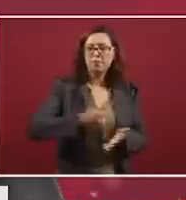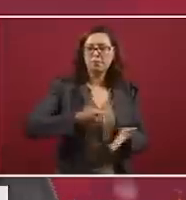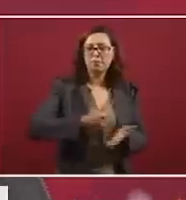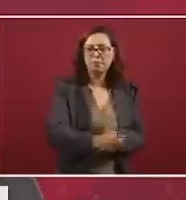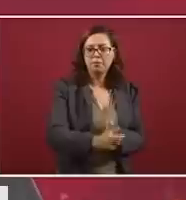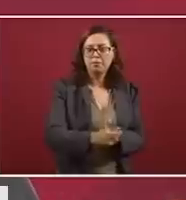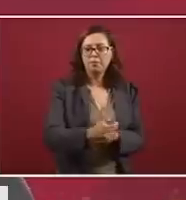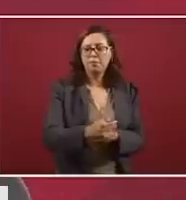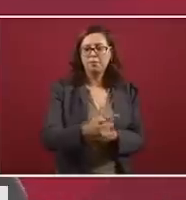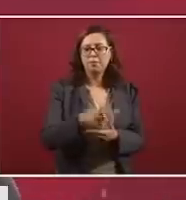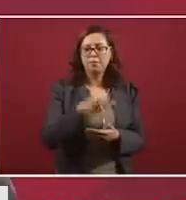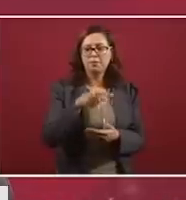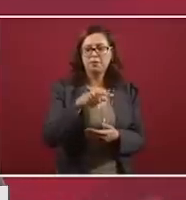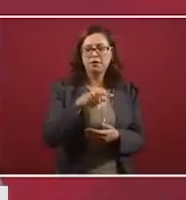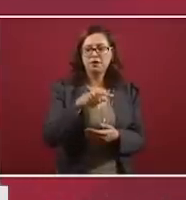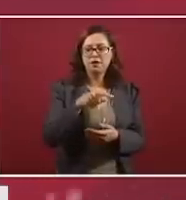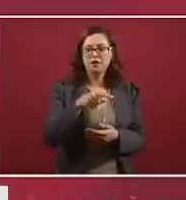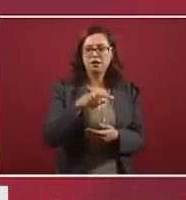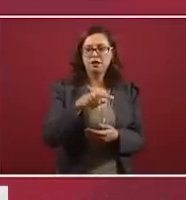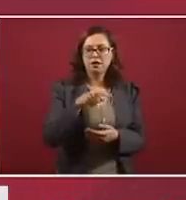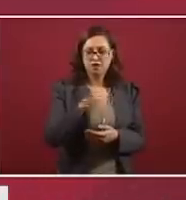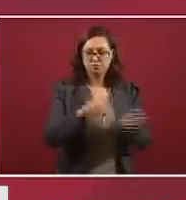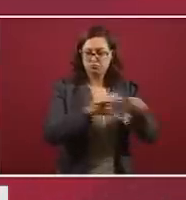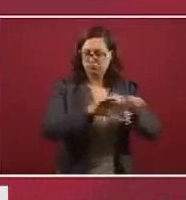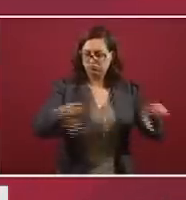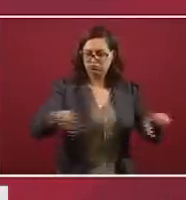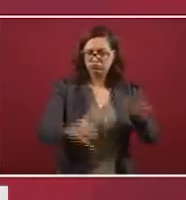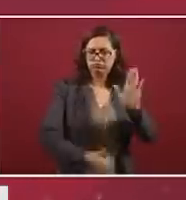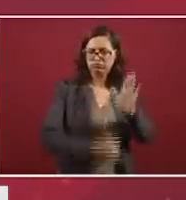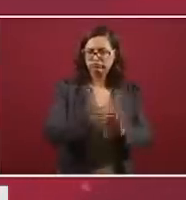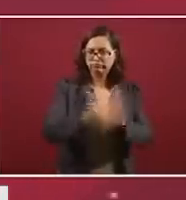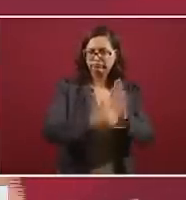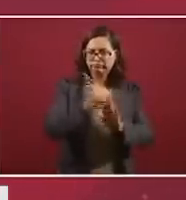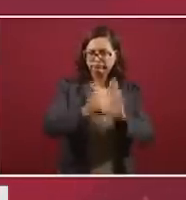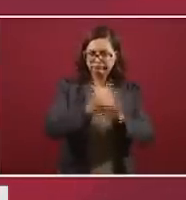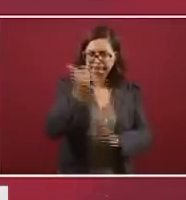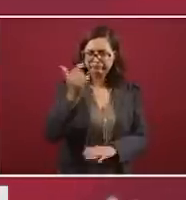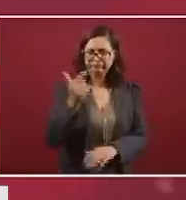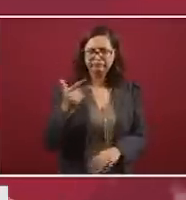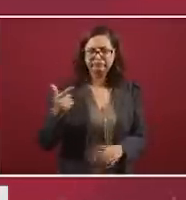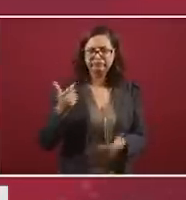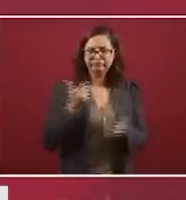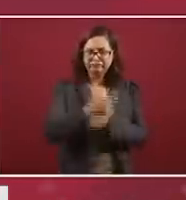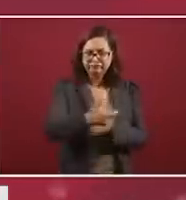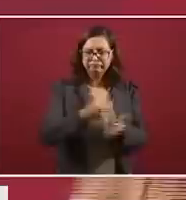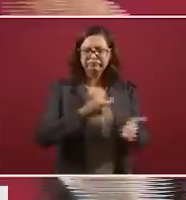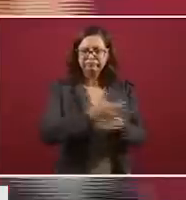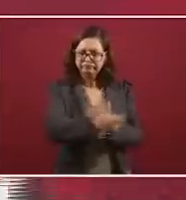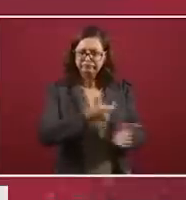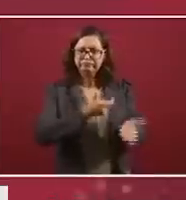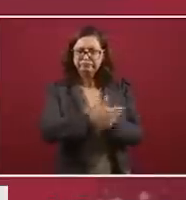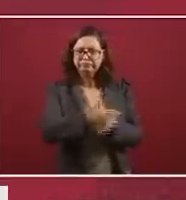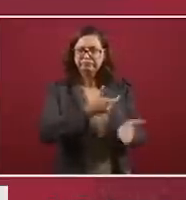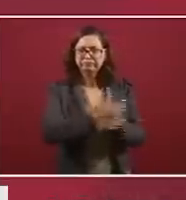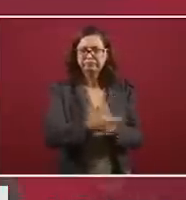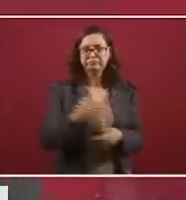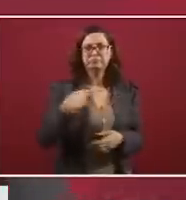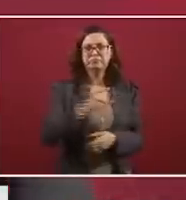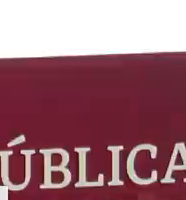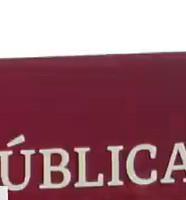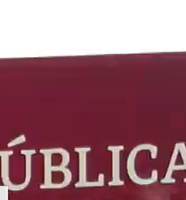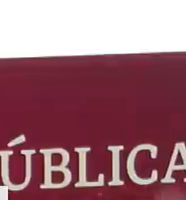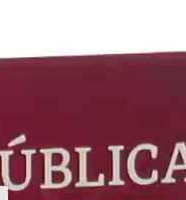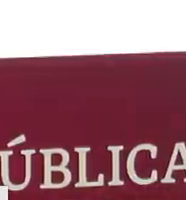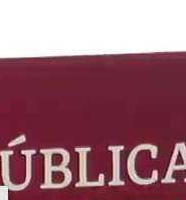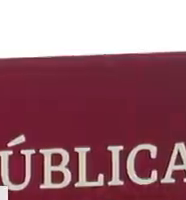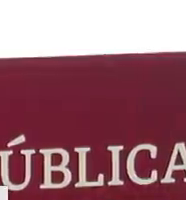llevar, como es el caso, 20 años de relación personal, de noviazgo, pero formalmente no han sido declarados, no se han casado,